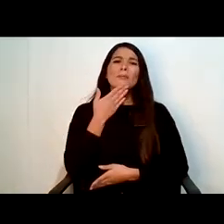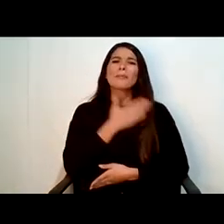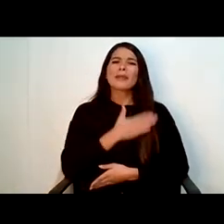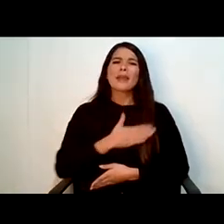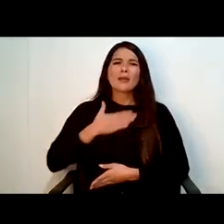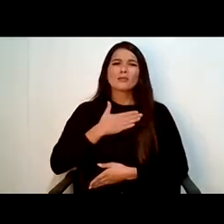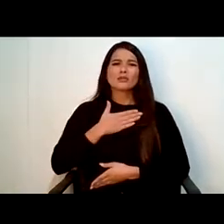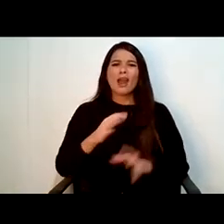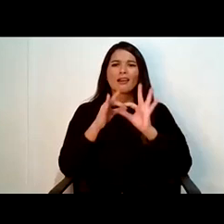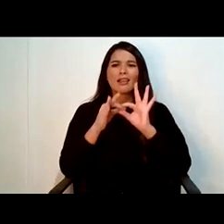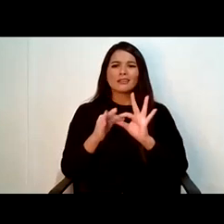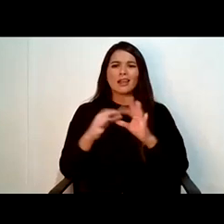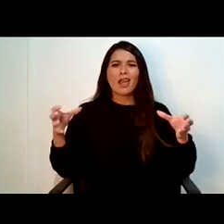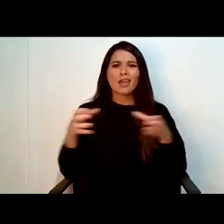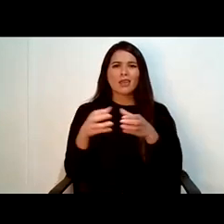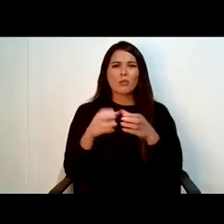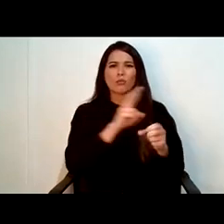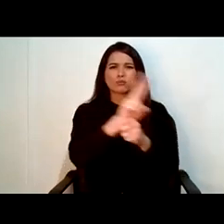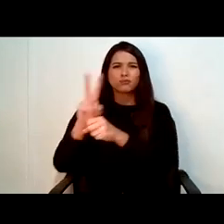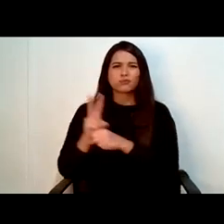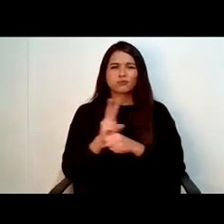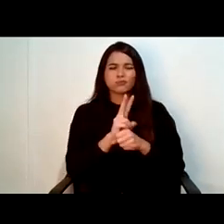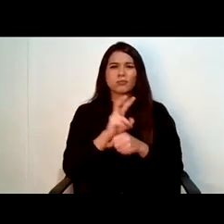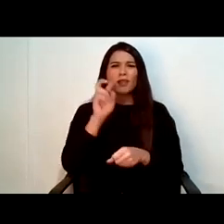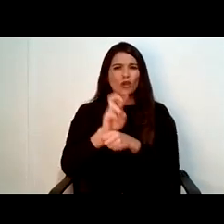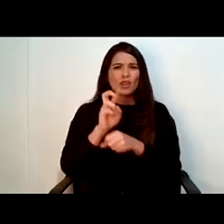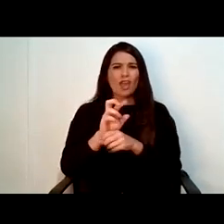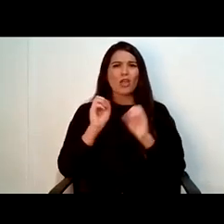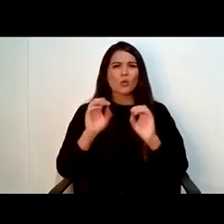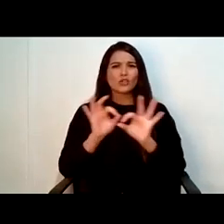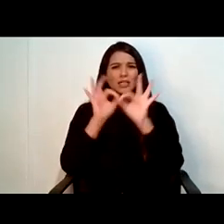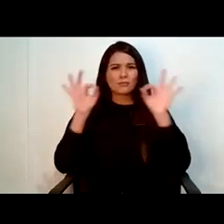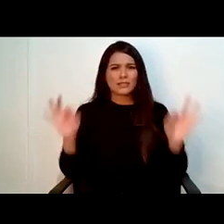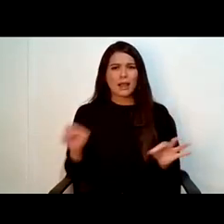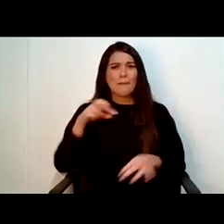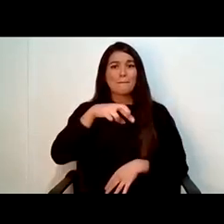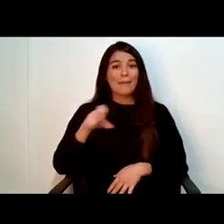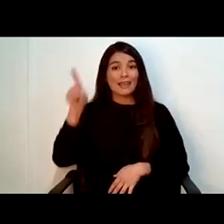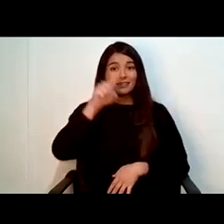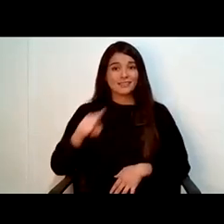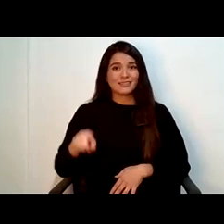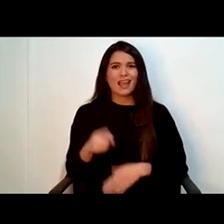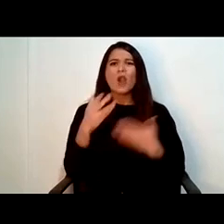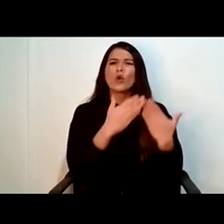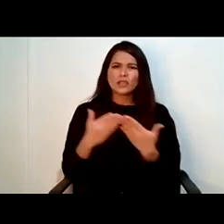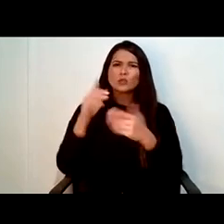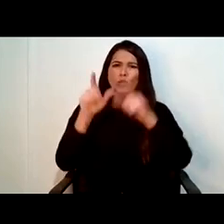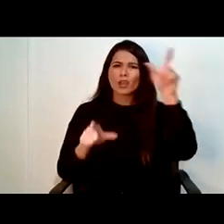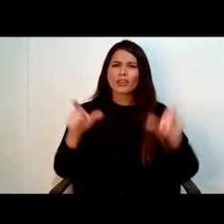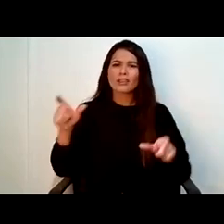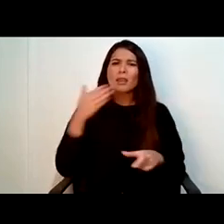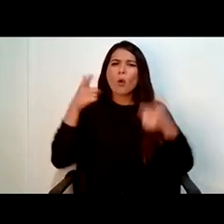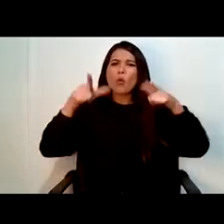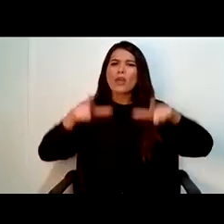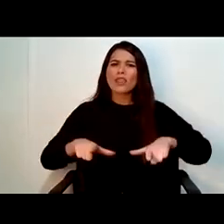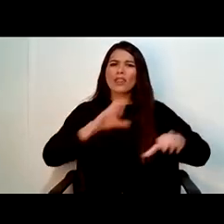al equipo de docentes de la carrera de Pedagogía en Educación Especial, PES, a sus estudiantes y a la Unidad de Comunicaciones y